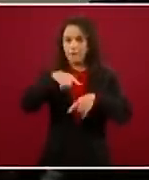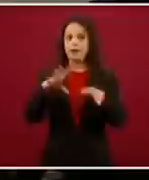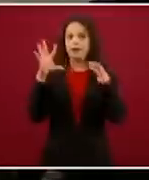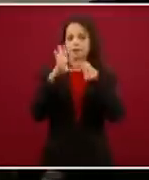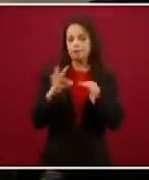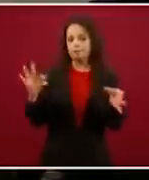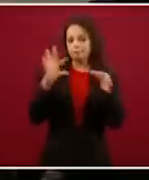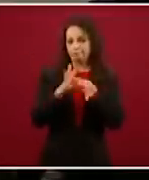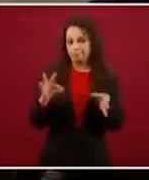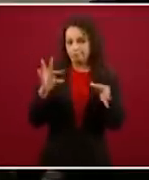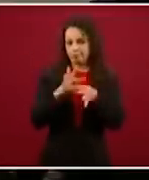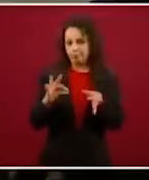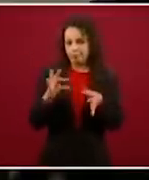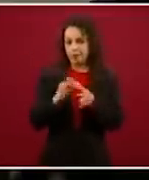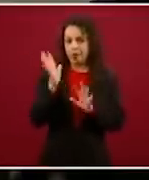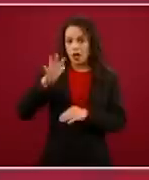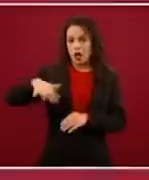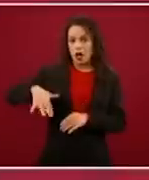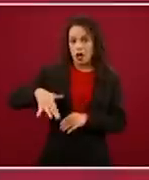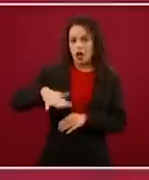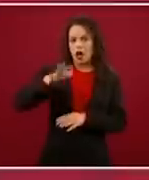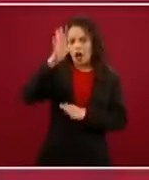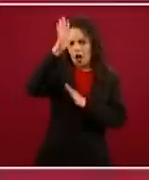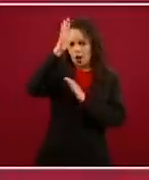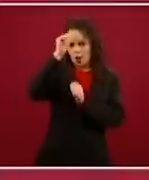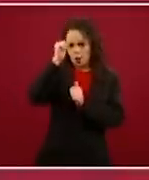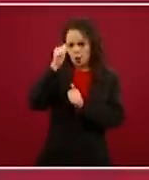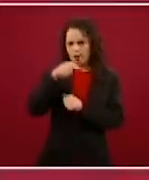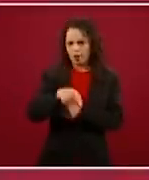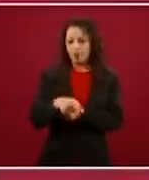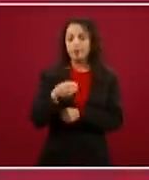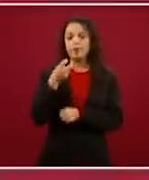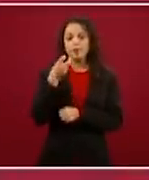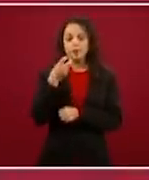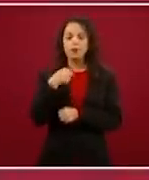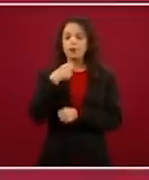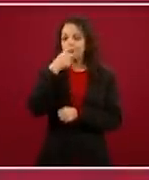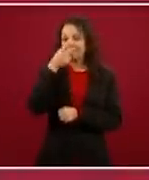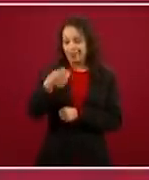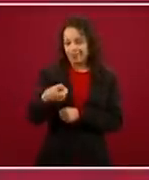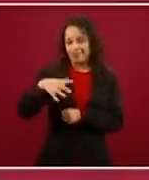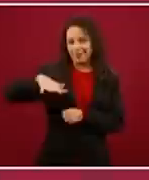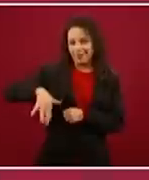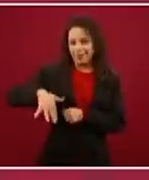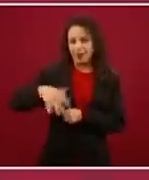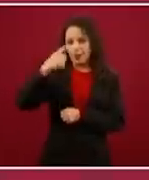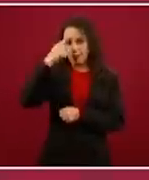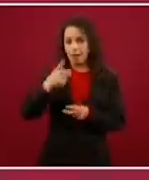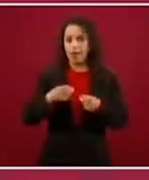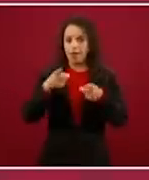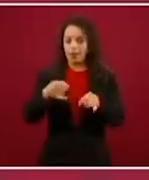acordado esto, que iba a haber este informe, ustedes lo